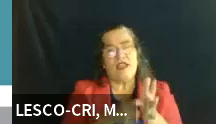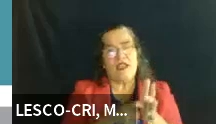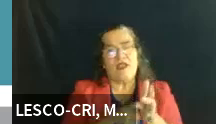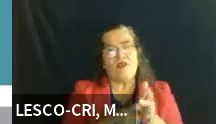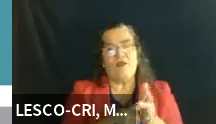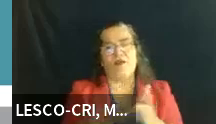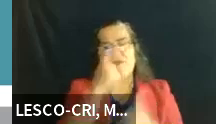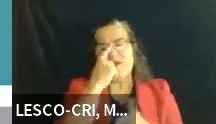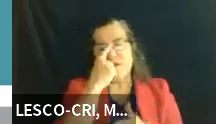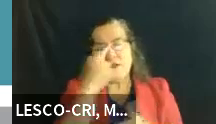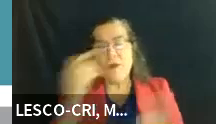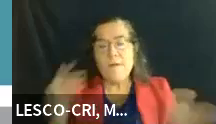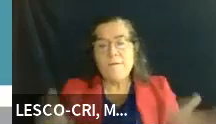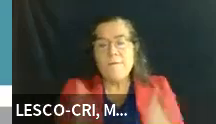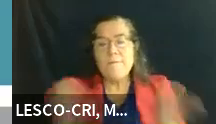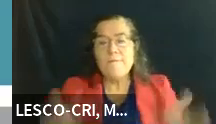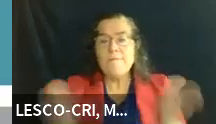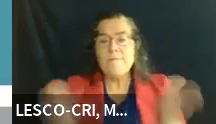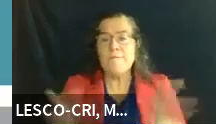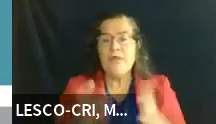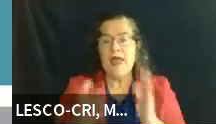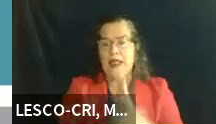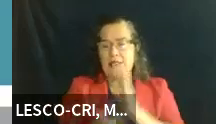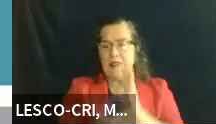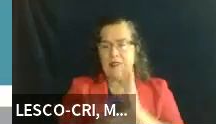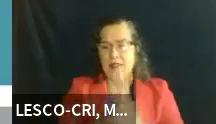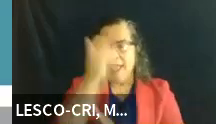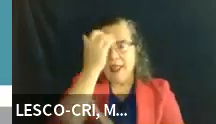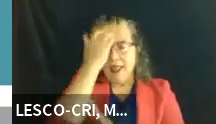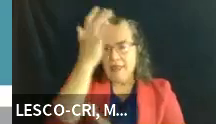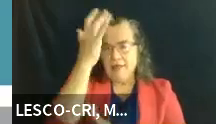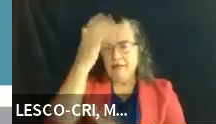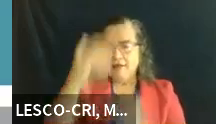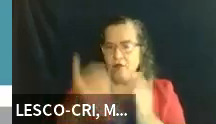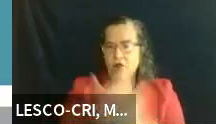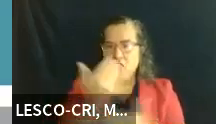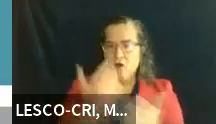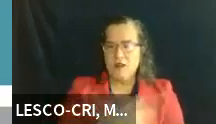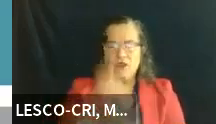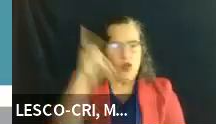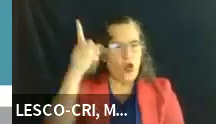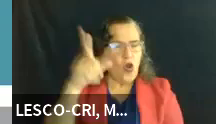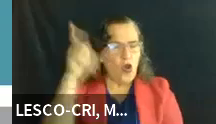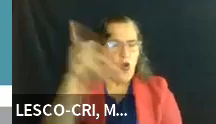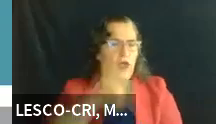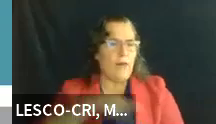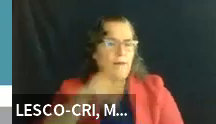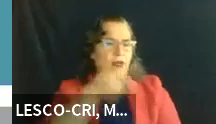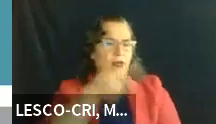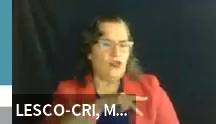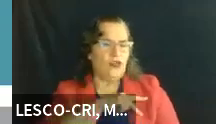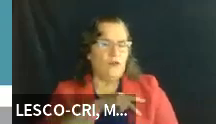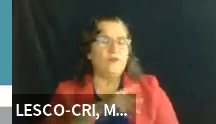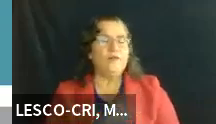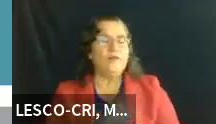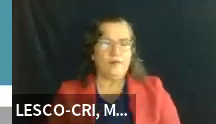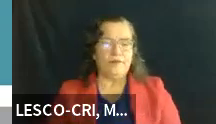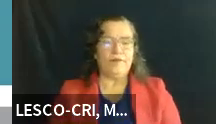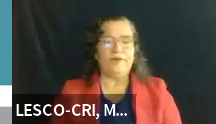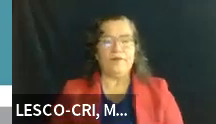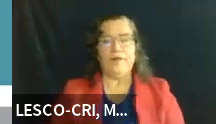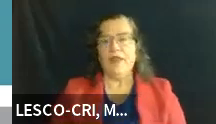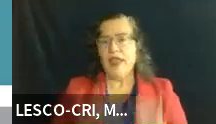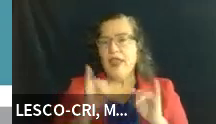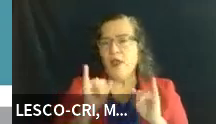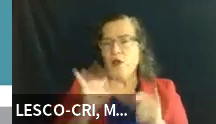el talento en una lógica de personalización de la educación y propiciar la innovación como una forma